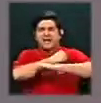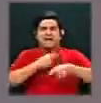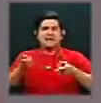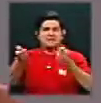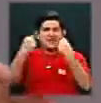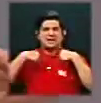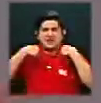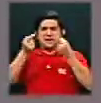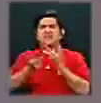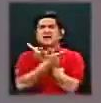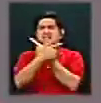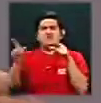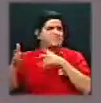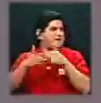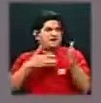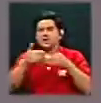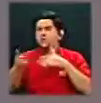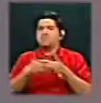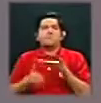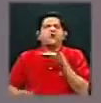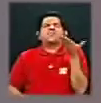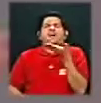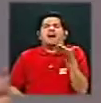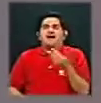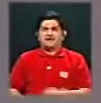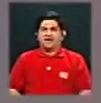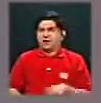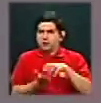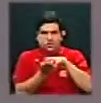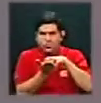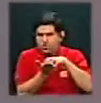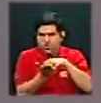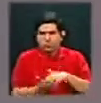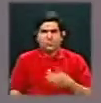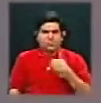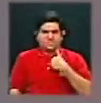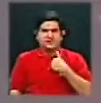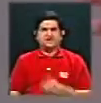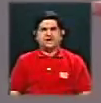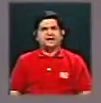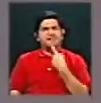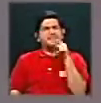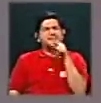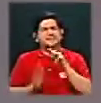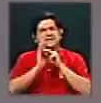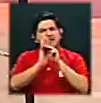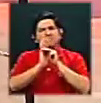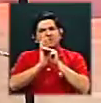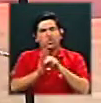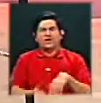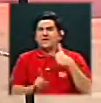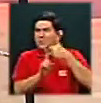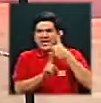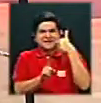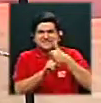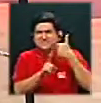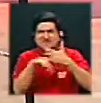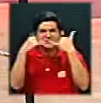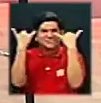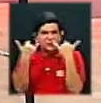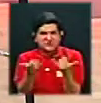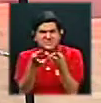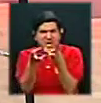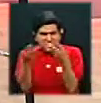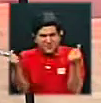vengan para lo que sea que vengan, no interesa, uh-huh. no se cuestiona en ningún momento. ¿Y por qué dice usted que ese modelo intrínsecamente